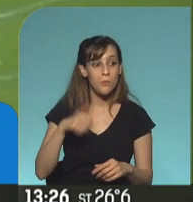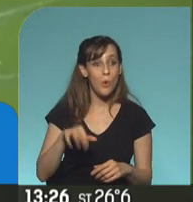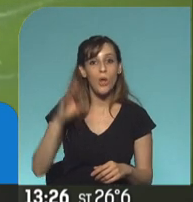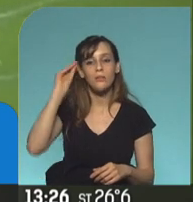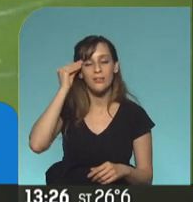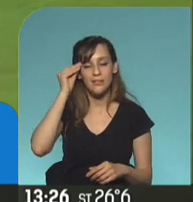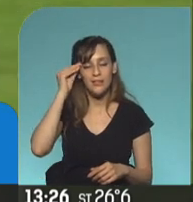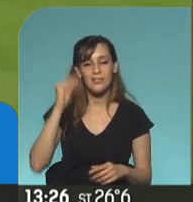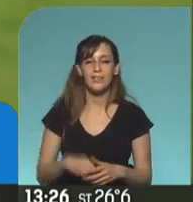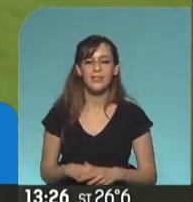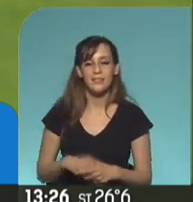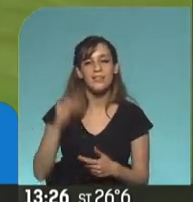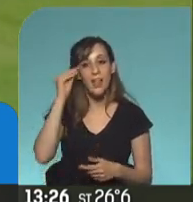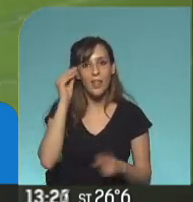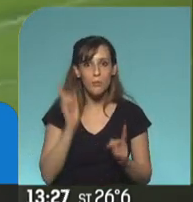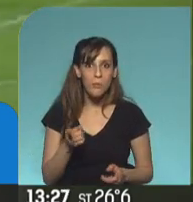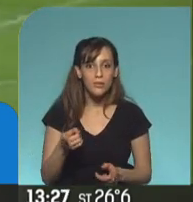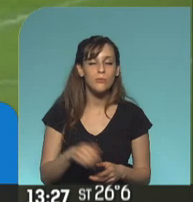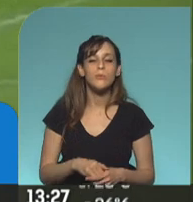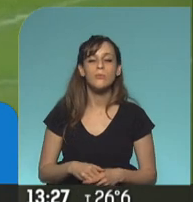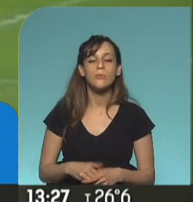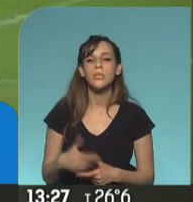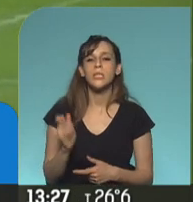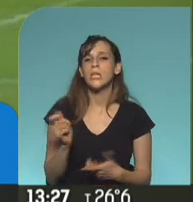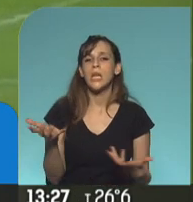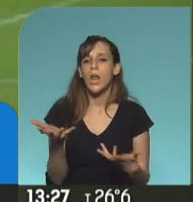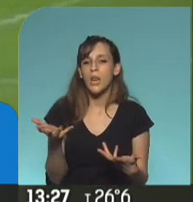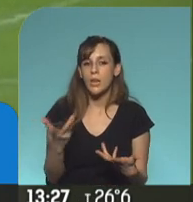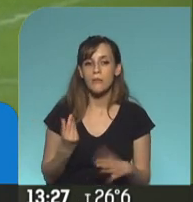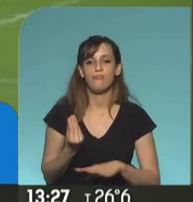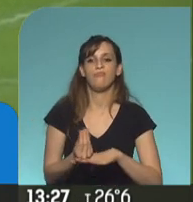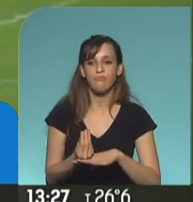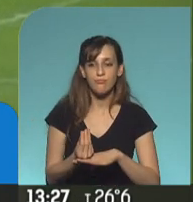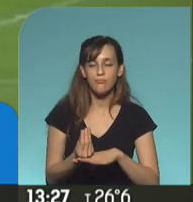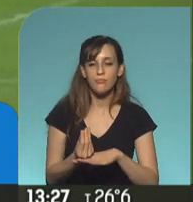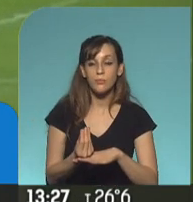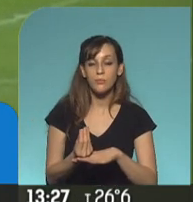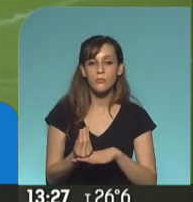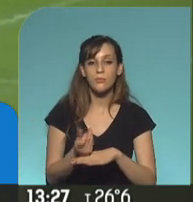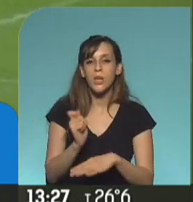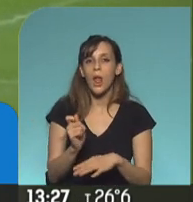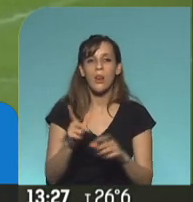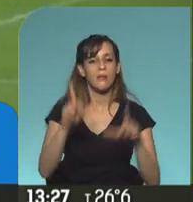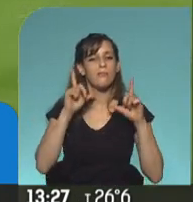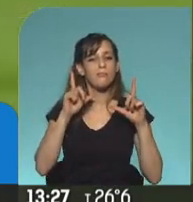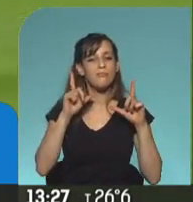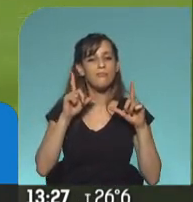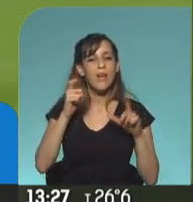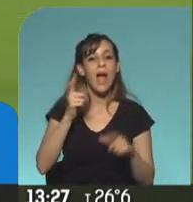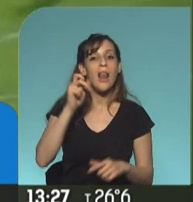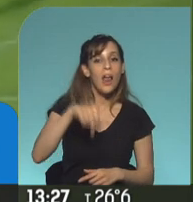al alambrado también. ¿Quién iba a aparecer? ¿Quién se iba a transformar en figura destacada?